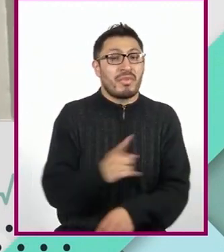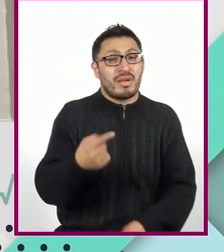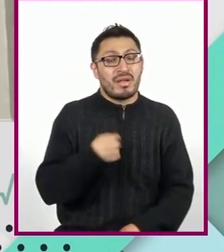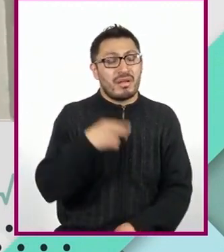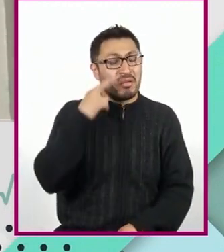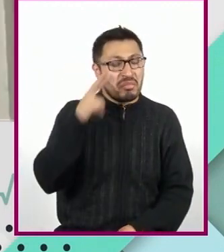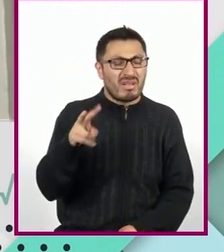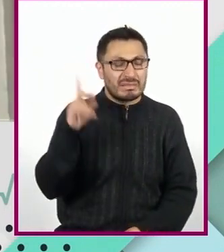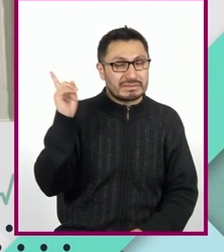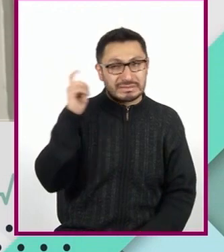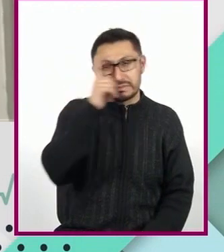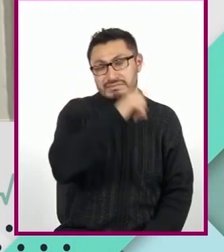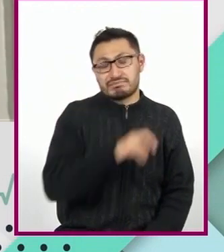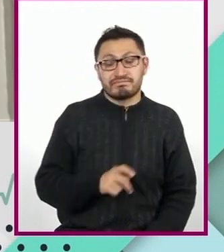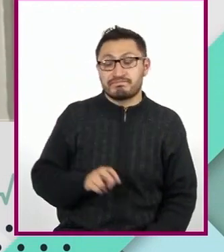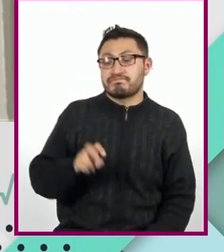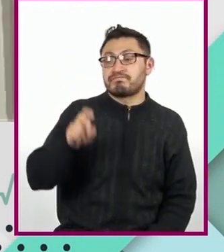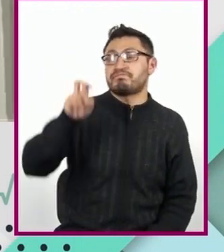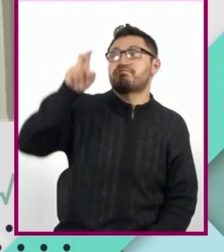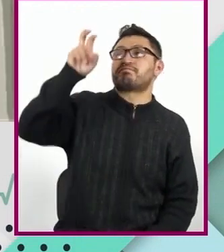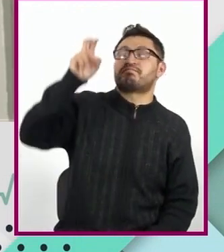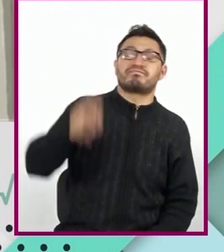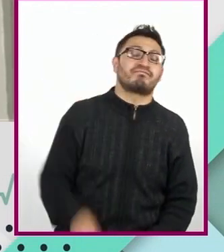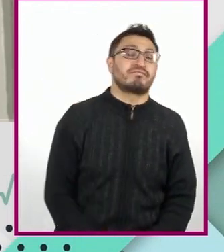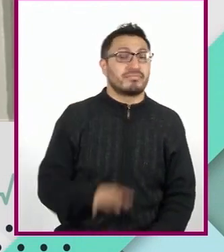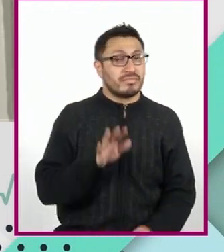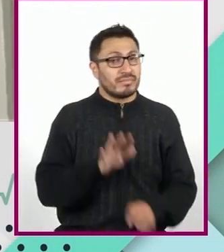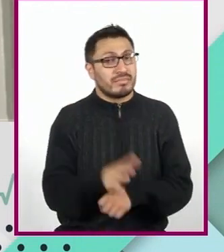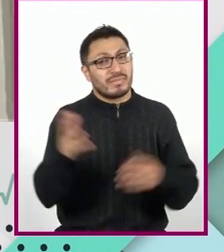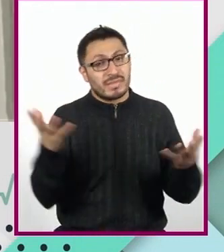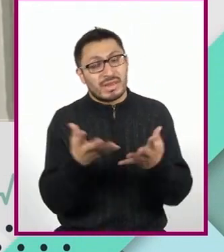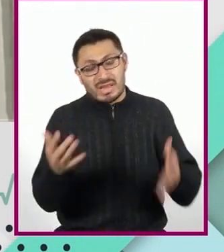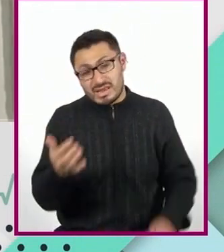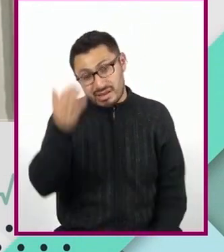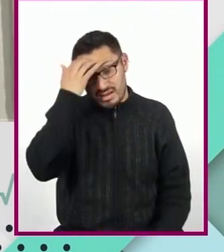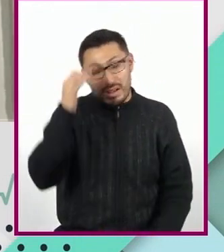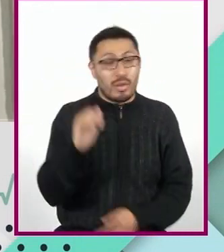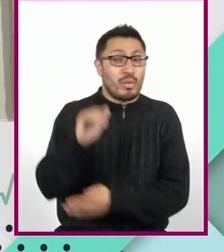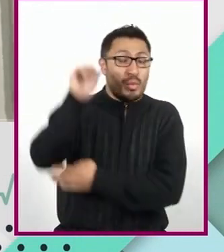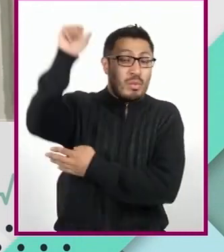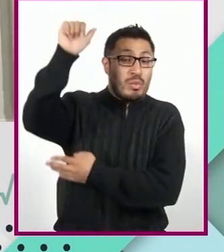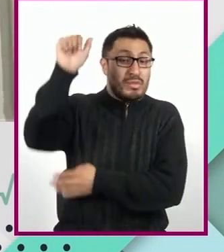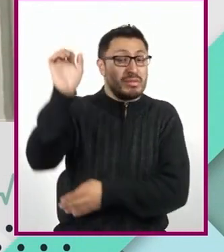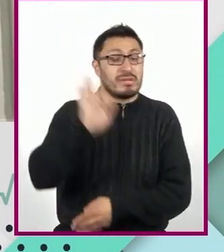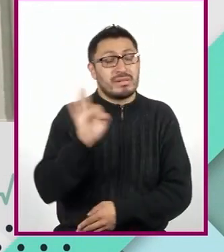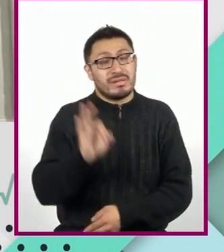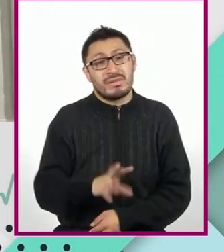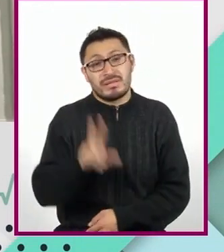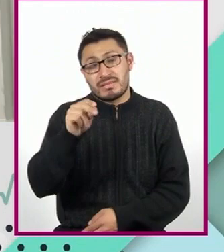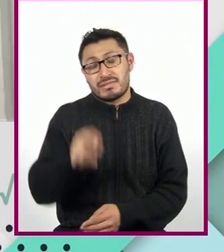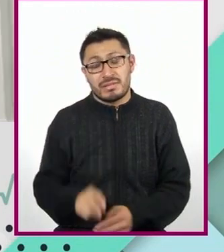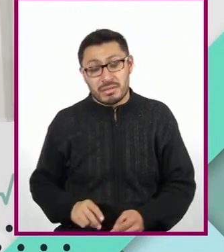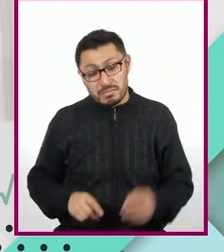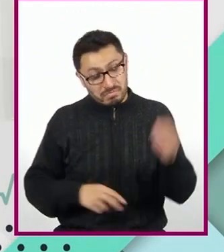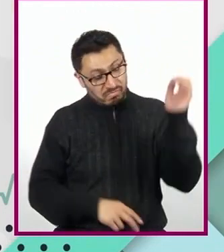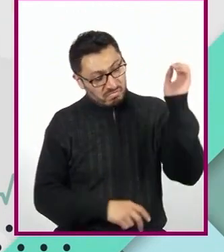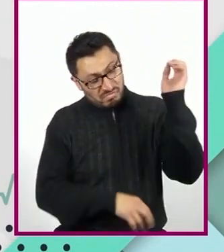se me dificulta escalarlo. ¿Qué podemos hacer para conocer su altura sin tener que medirlo